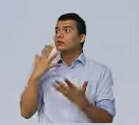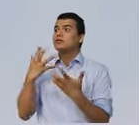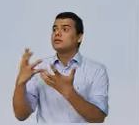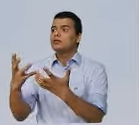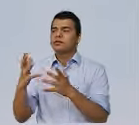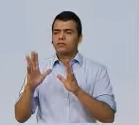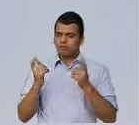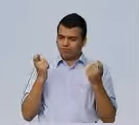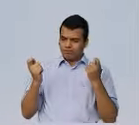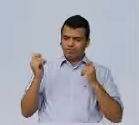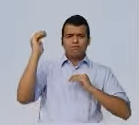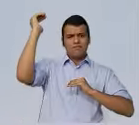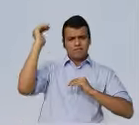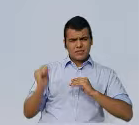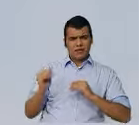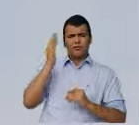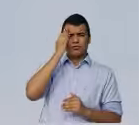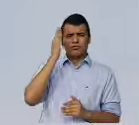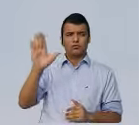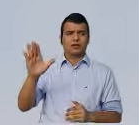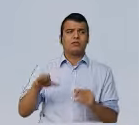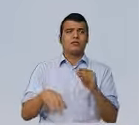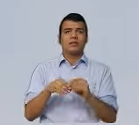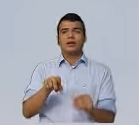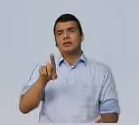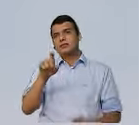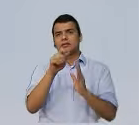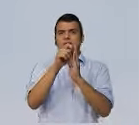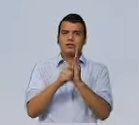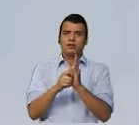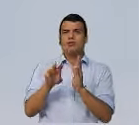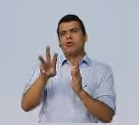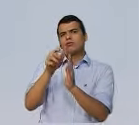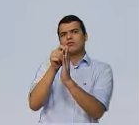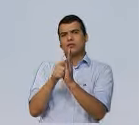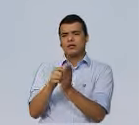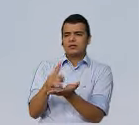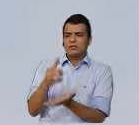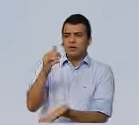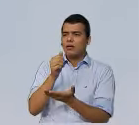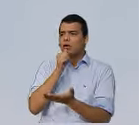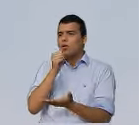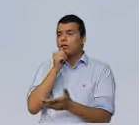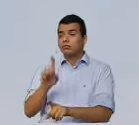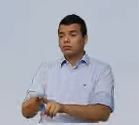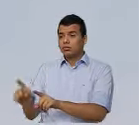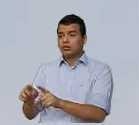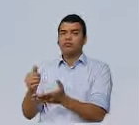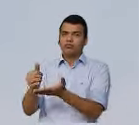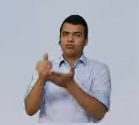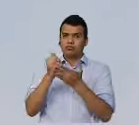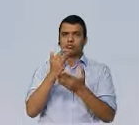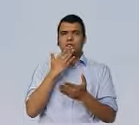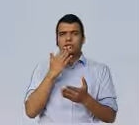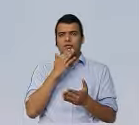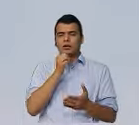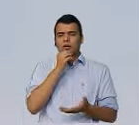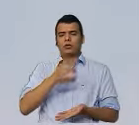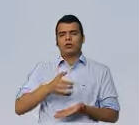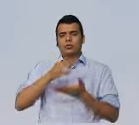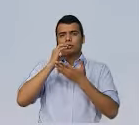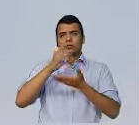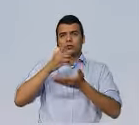que sí. Igual a tomar 6 a 8 vasos de agua diarios es la recomendación para mantener una buena hidratación